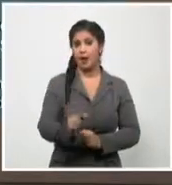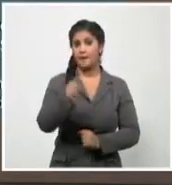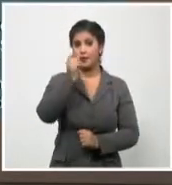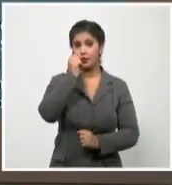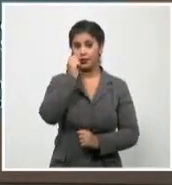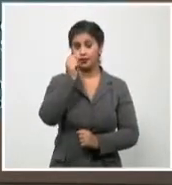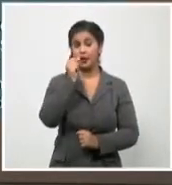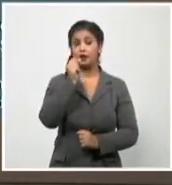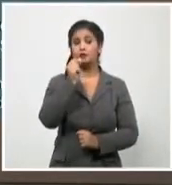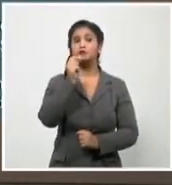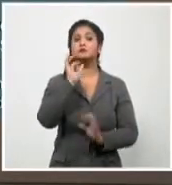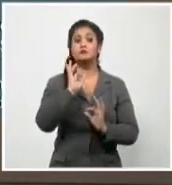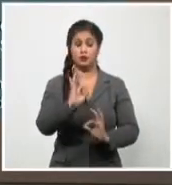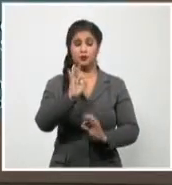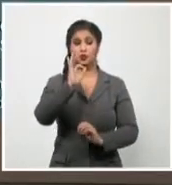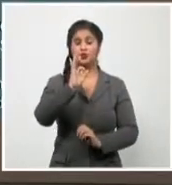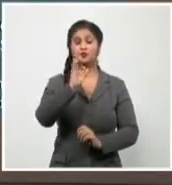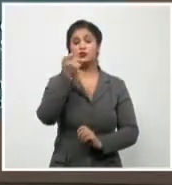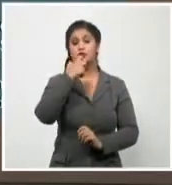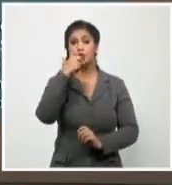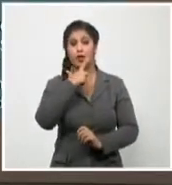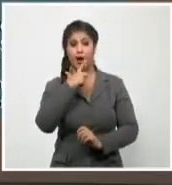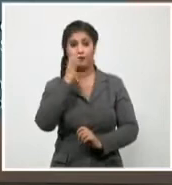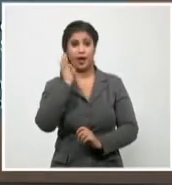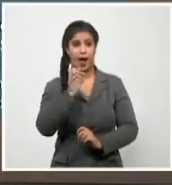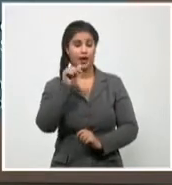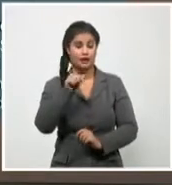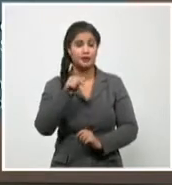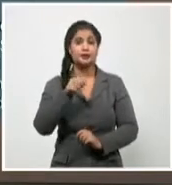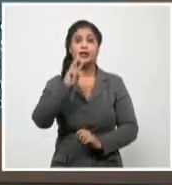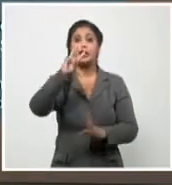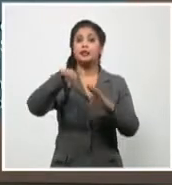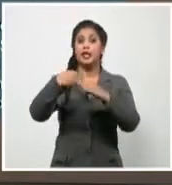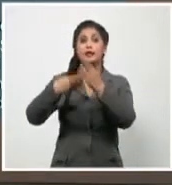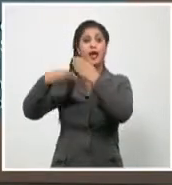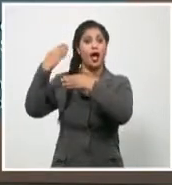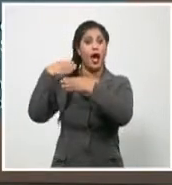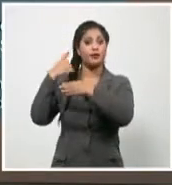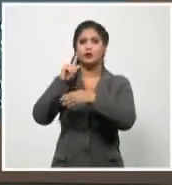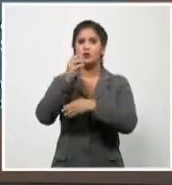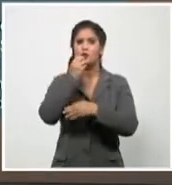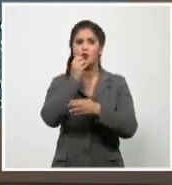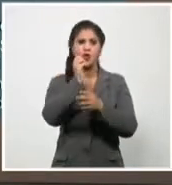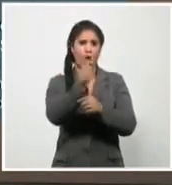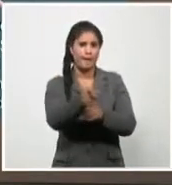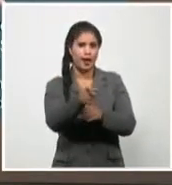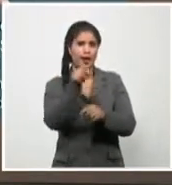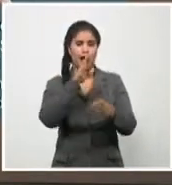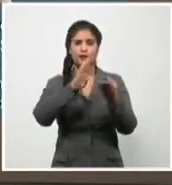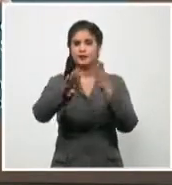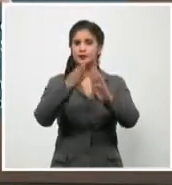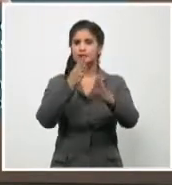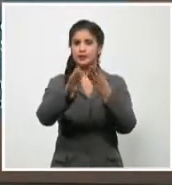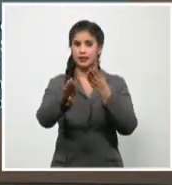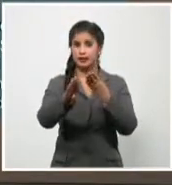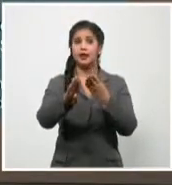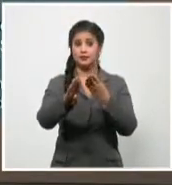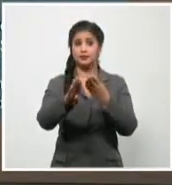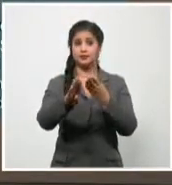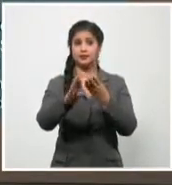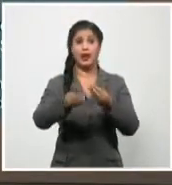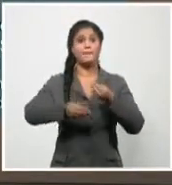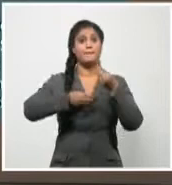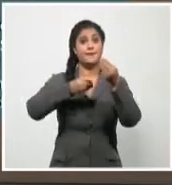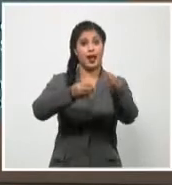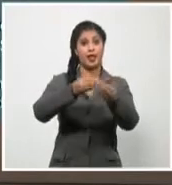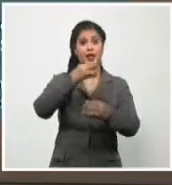alemán mesa no pudo comprar hace tres días gelatina para su sobrina en la tienda el reloj de cimex en el consejo popular orlando